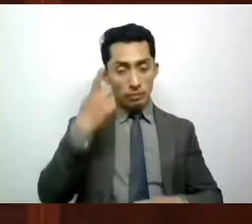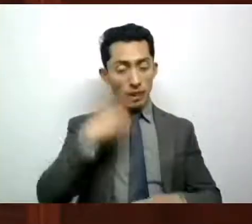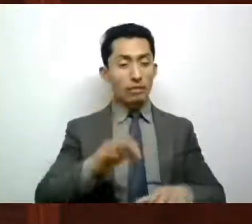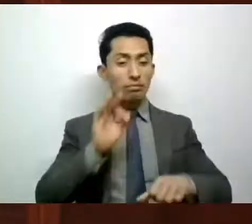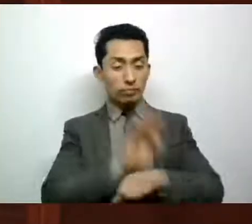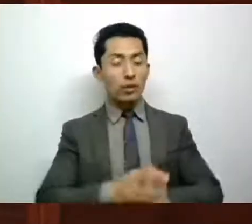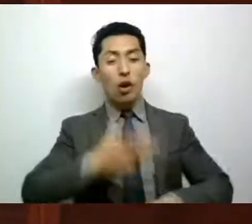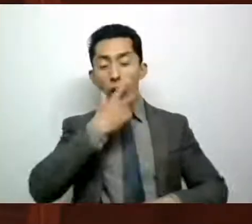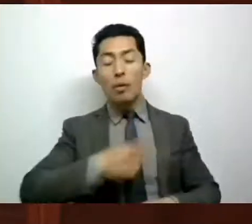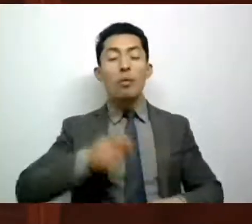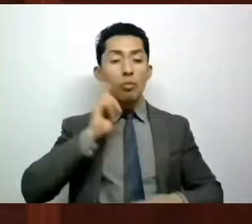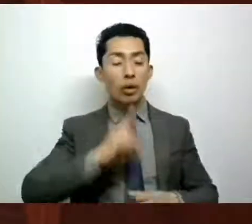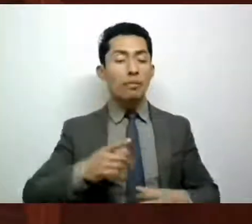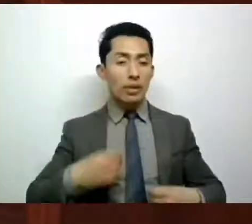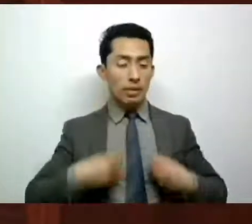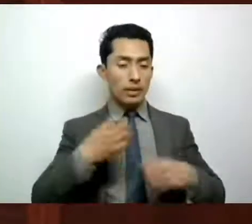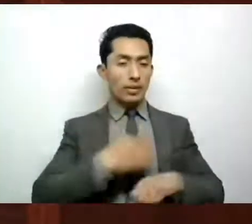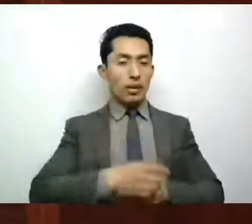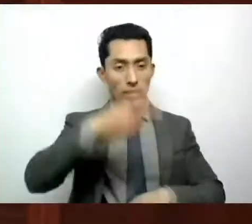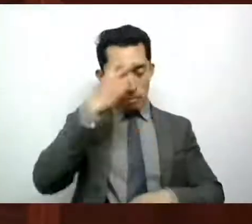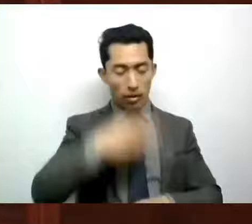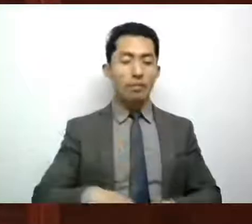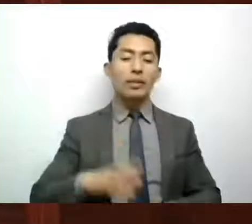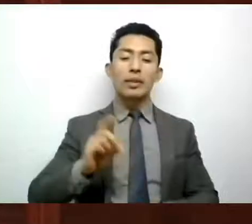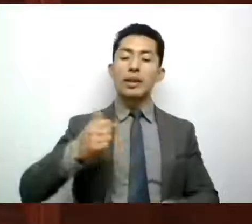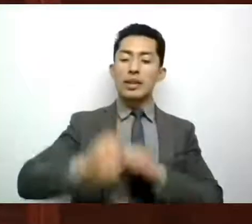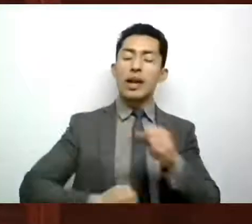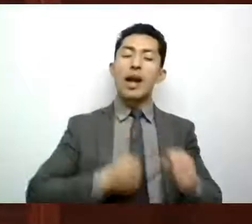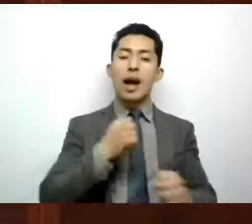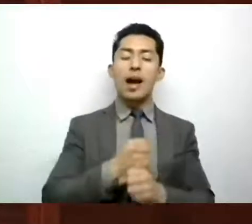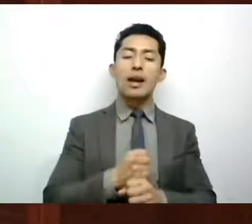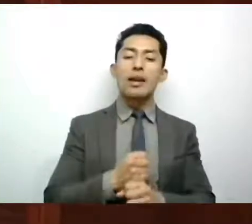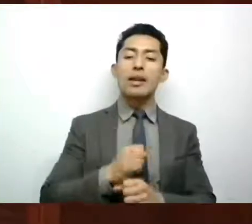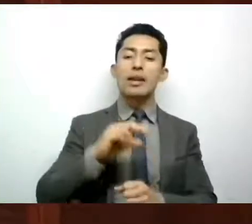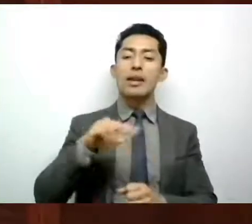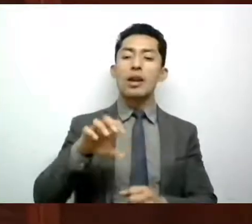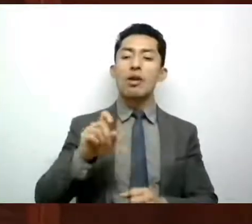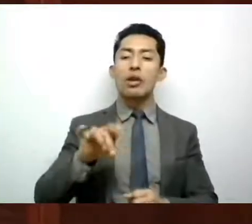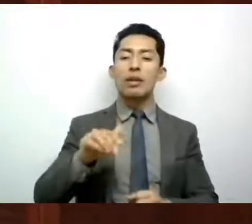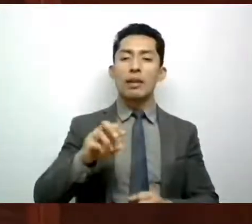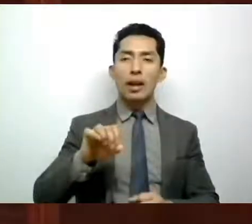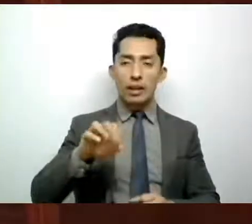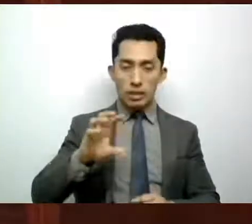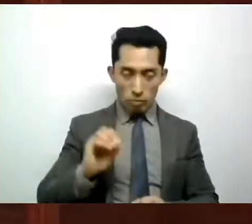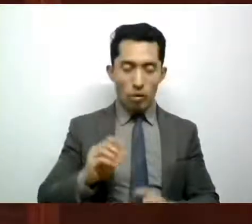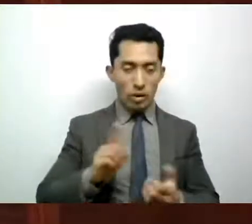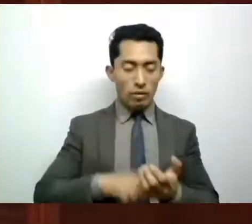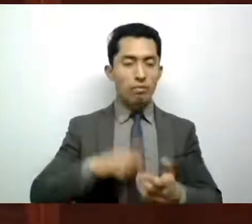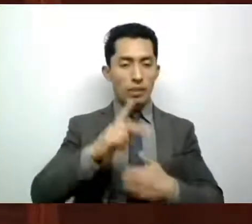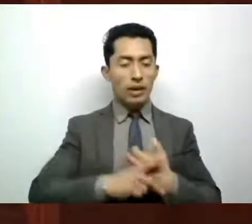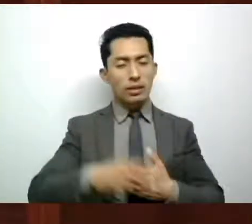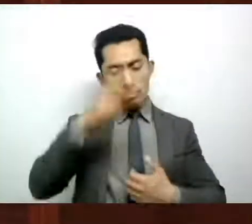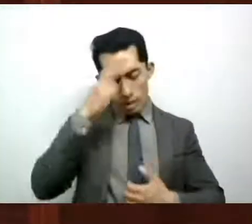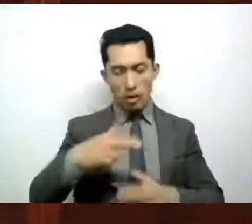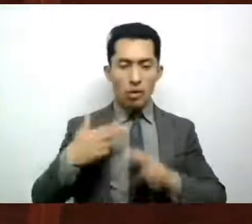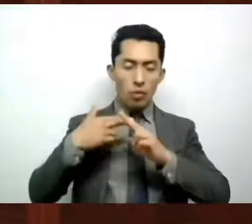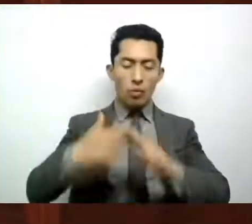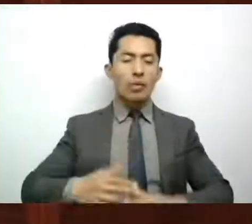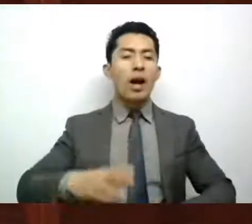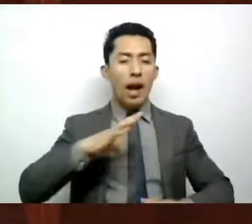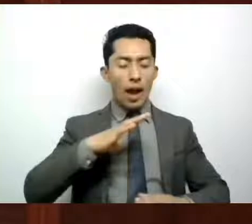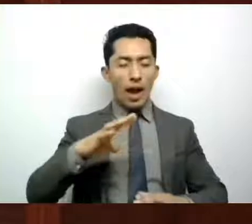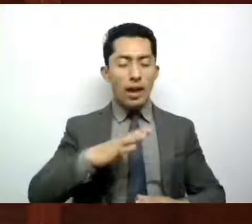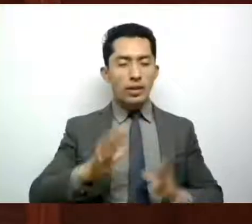de las y los mexiquenses. A 36 años de neoliberalismo en nuestro país,